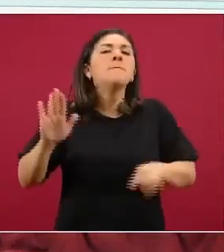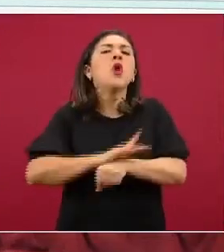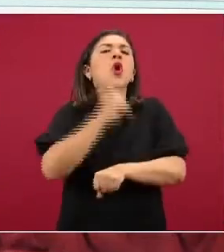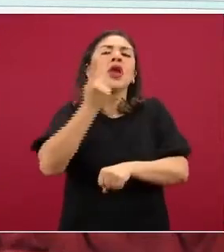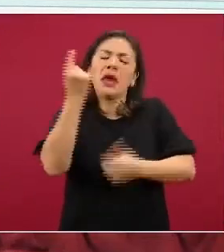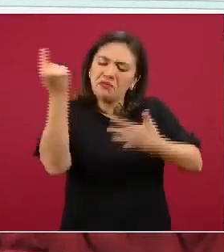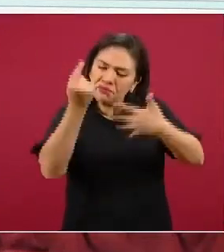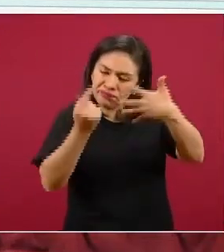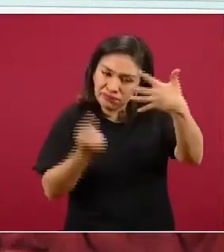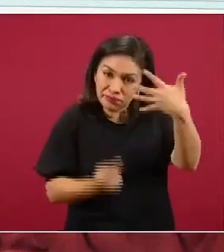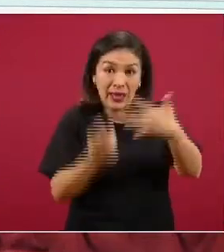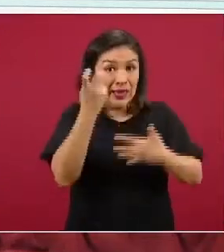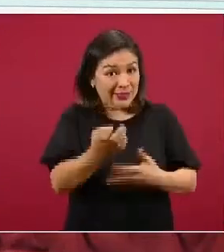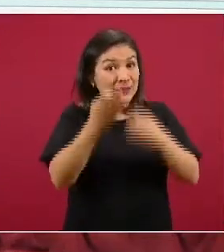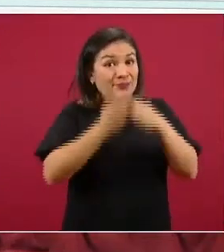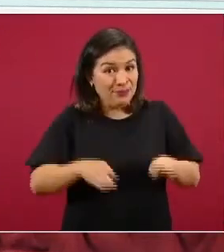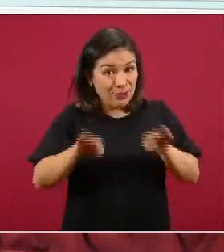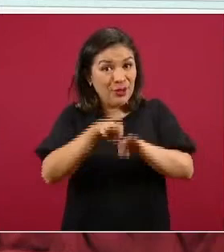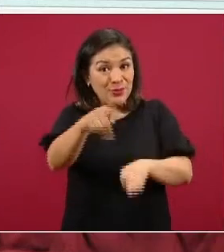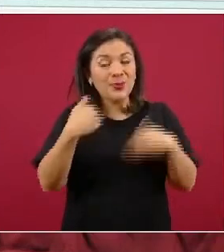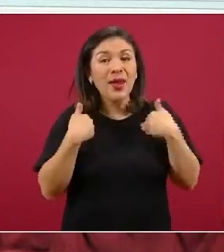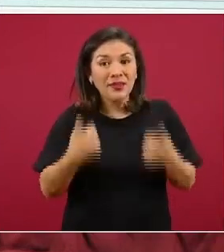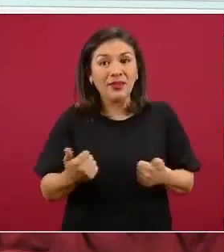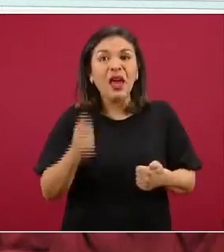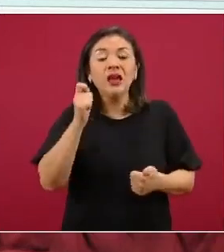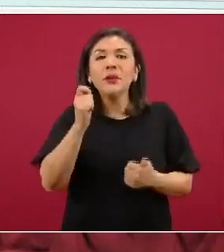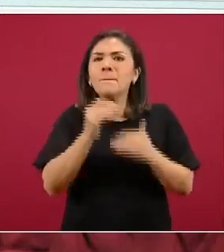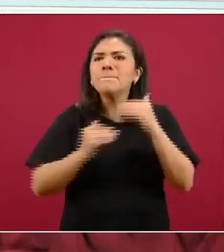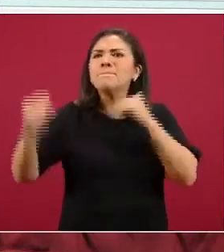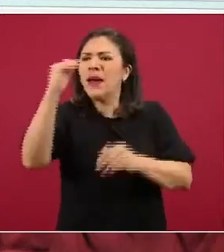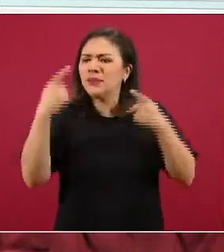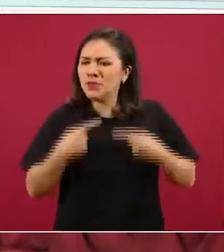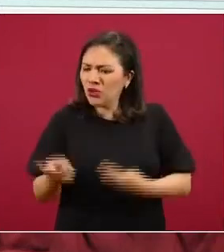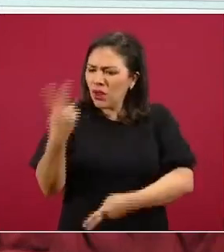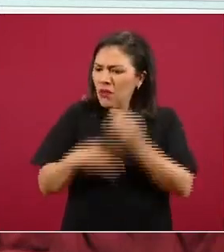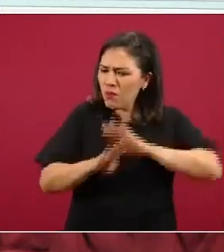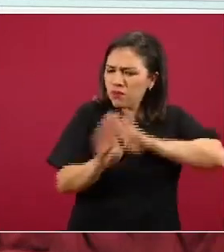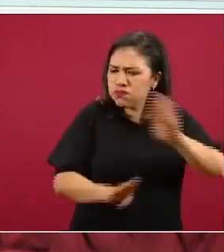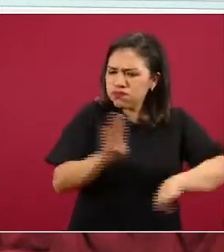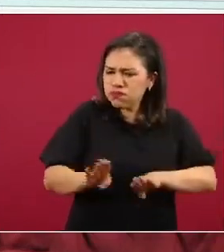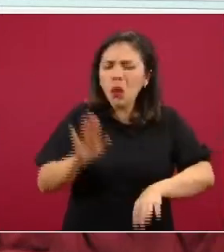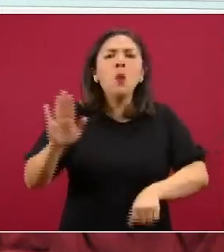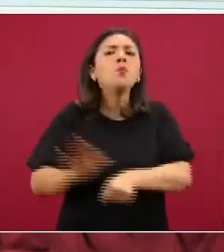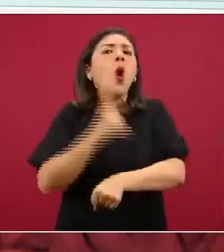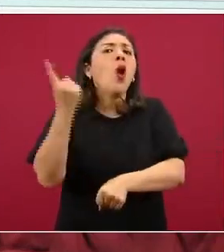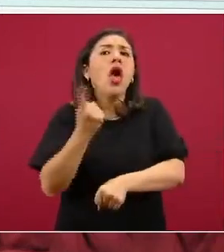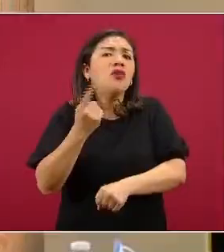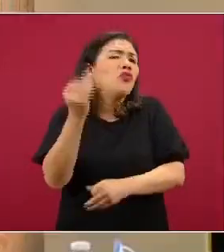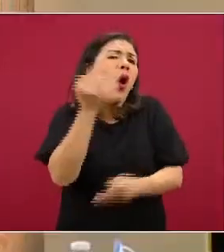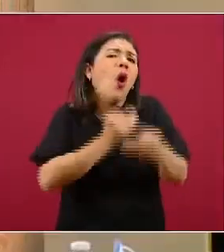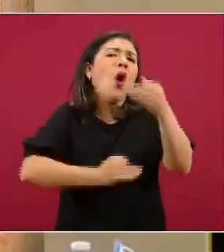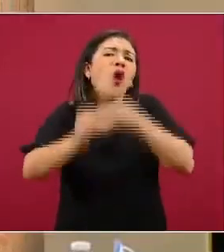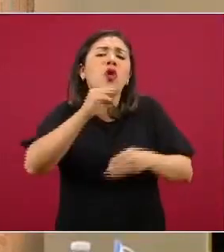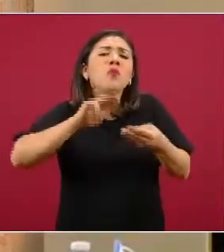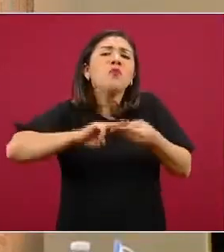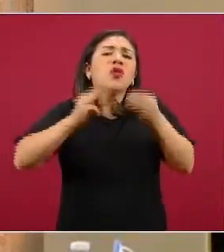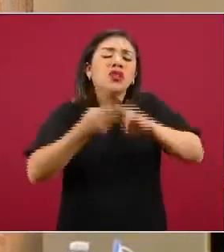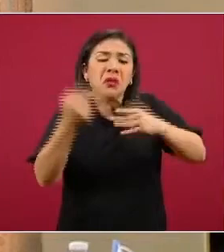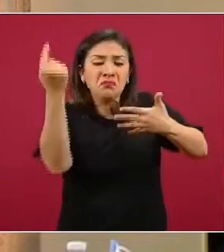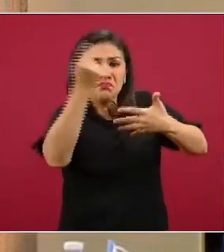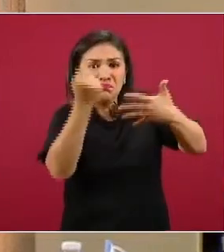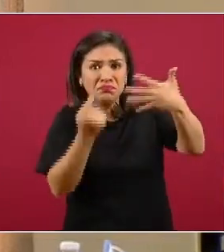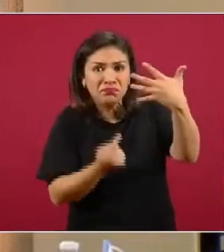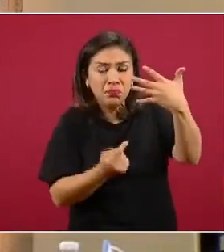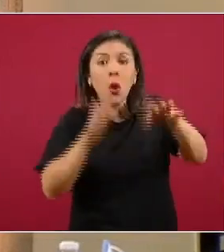¿no? Eso es muy importante que se entienda. Esto es un exceso de mortalidad por todas las causas. No estamos identificando por qué, cuáles